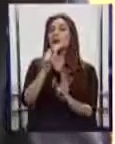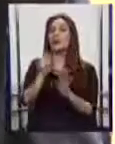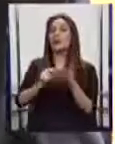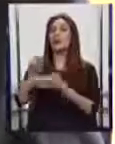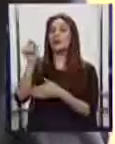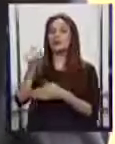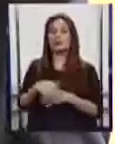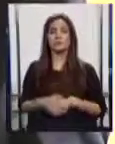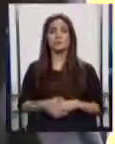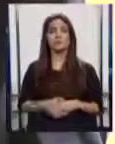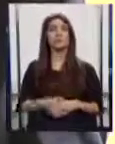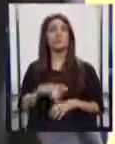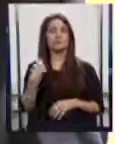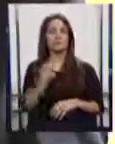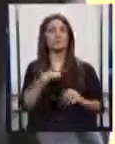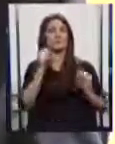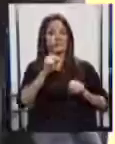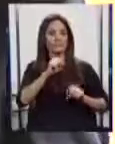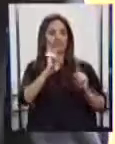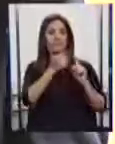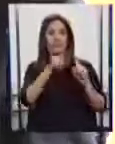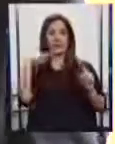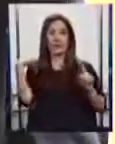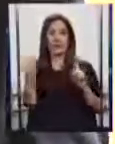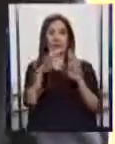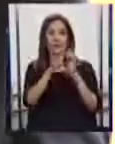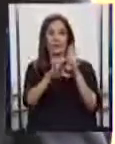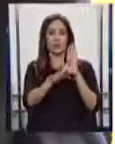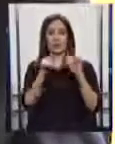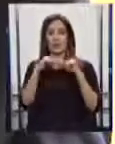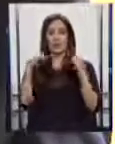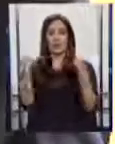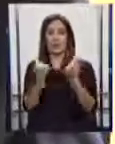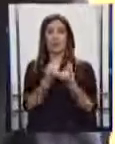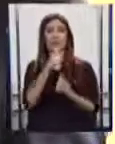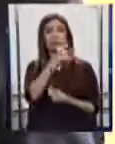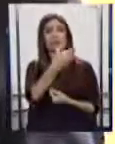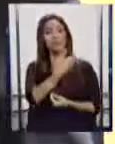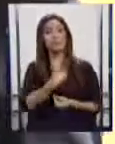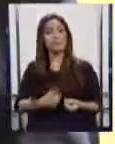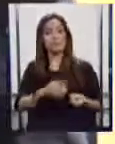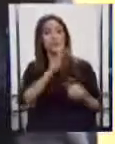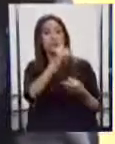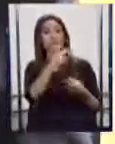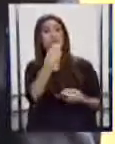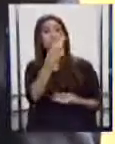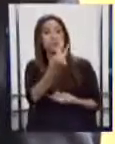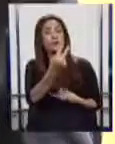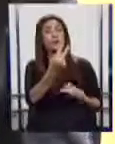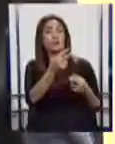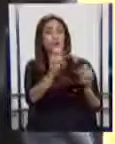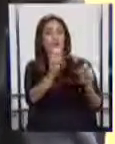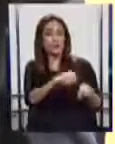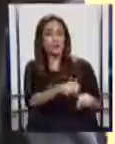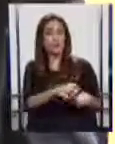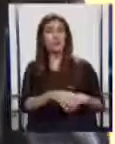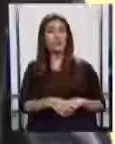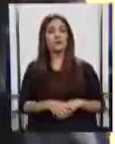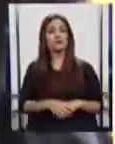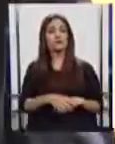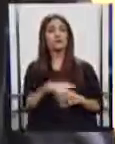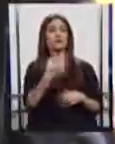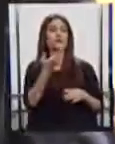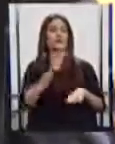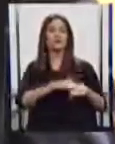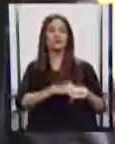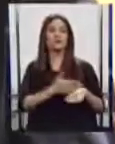la Corte Constitucional tiene que establecer que ese procedimiento elegido por el presidente de la República es el que procede, el que corresponde para el caso de